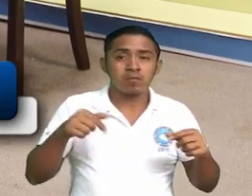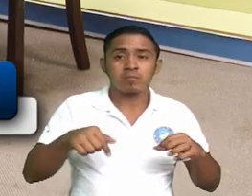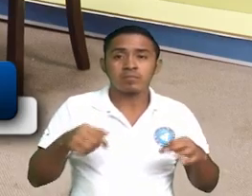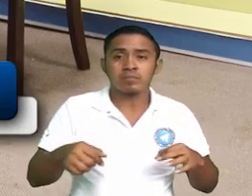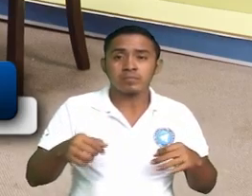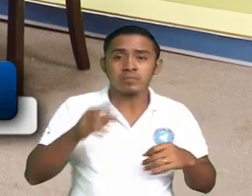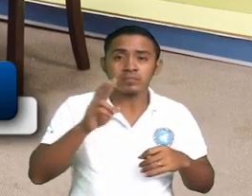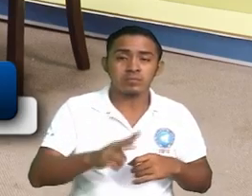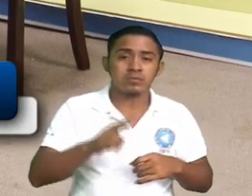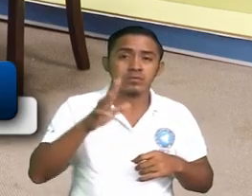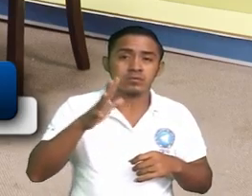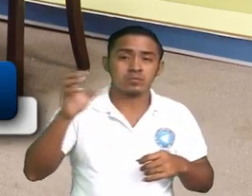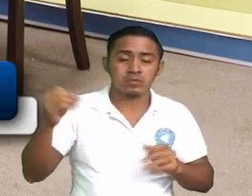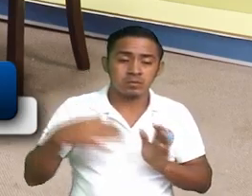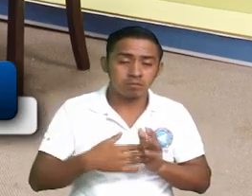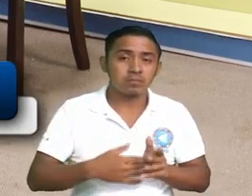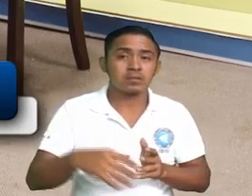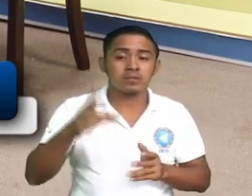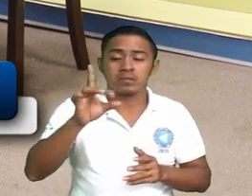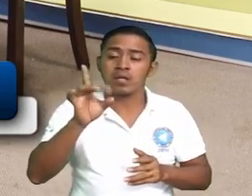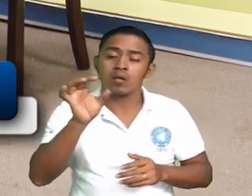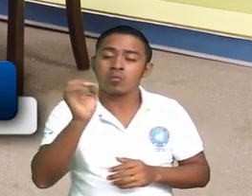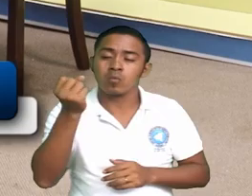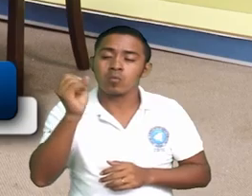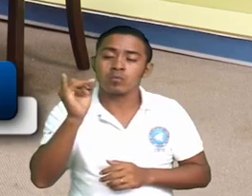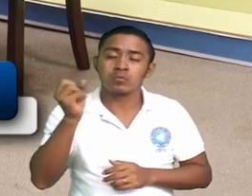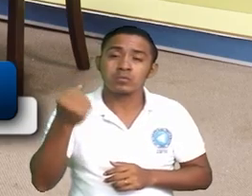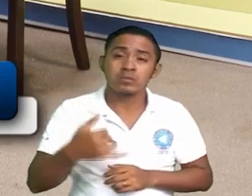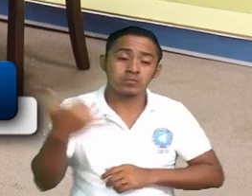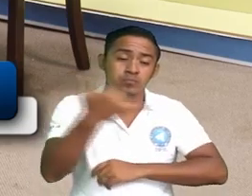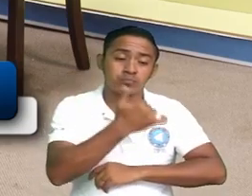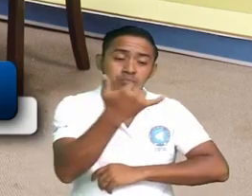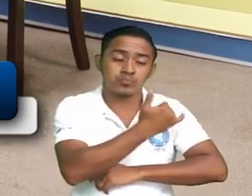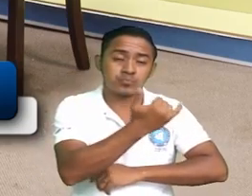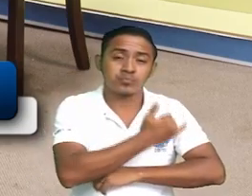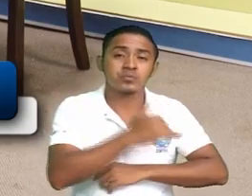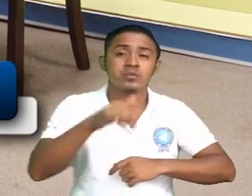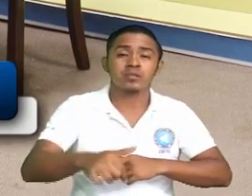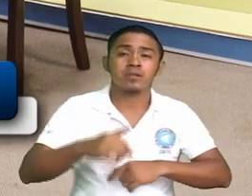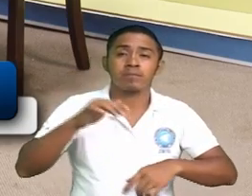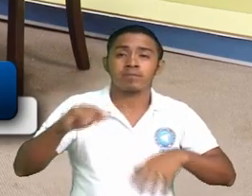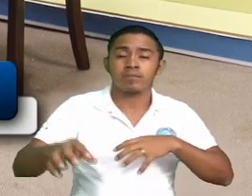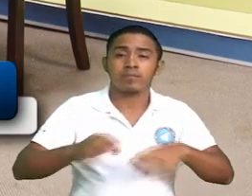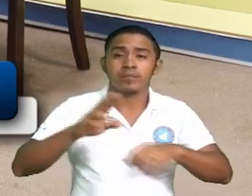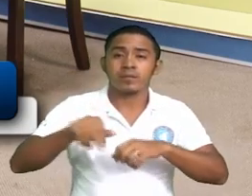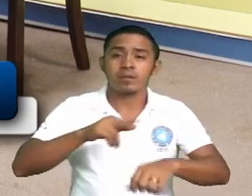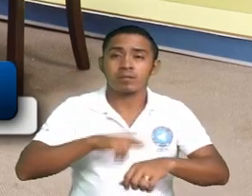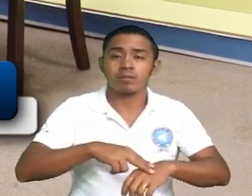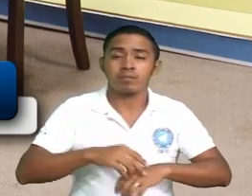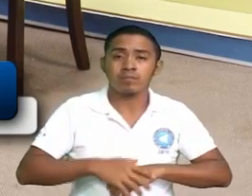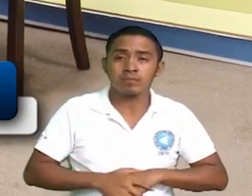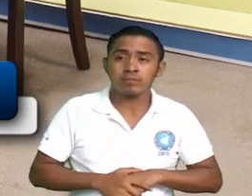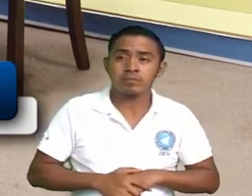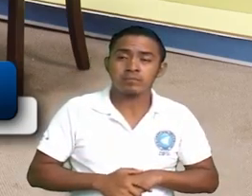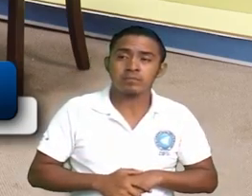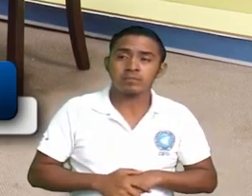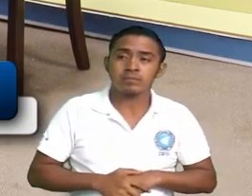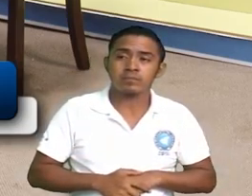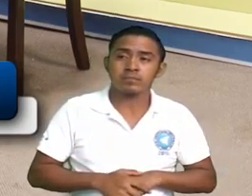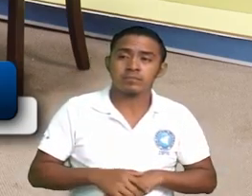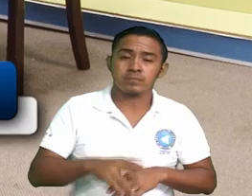esas 250.000 dosis que ustedes tienen proyectado en esta Jornada Nacional de Vacunación? Nosotros contamos